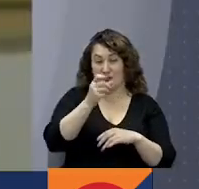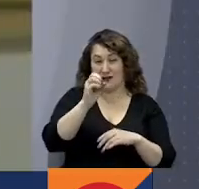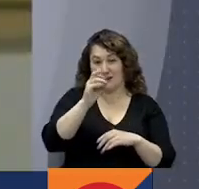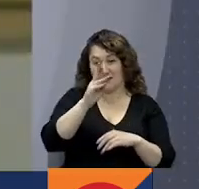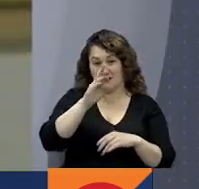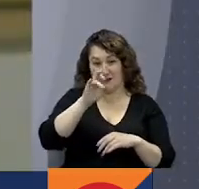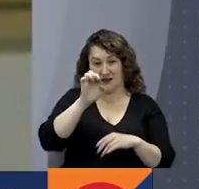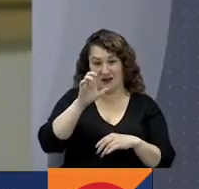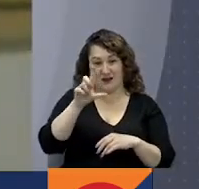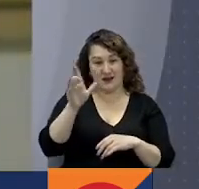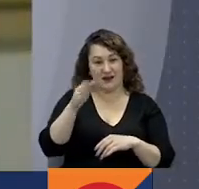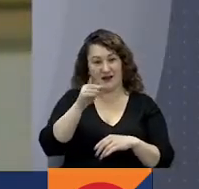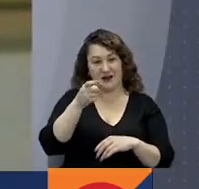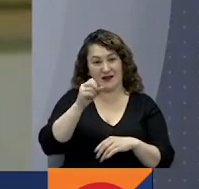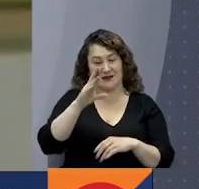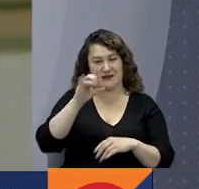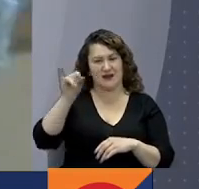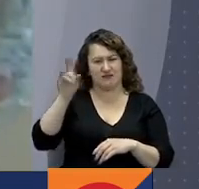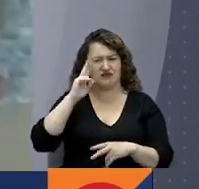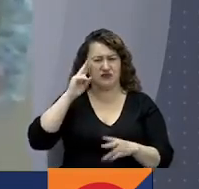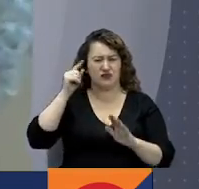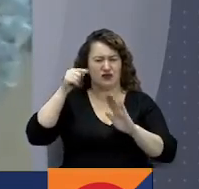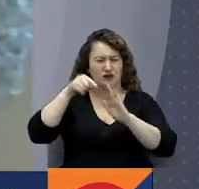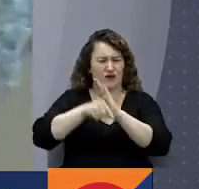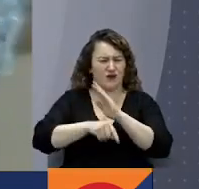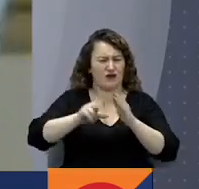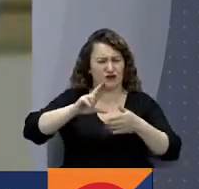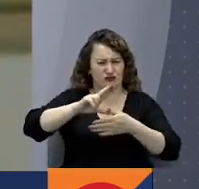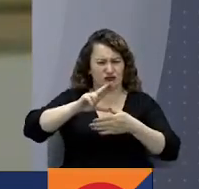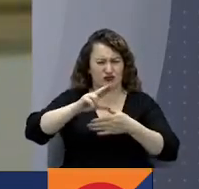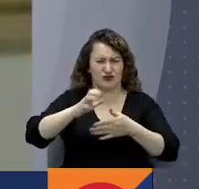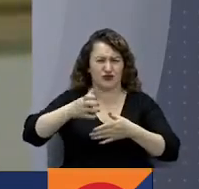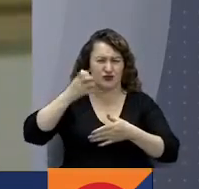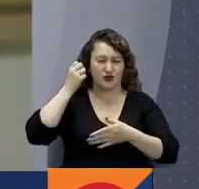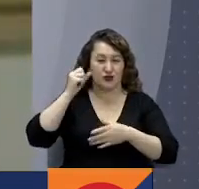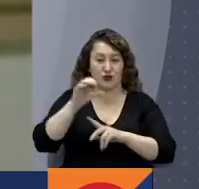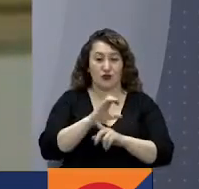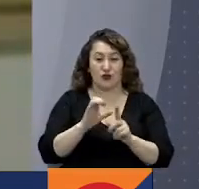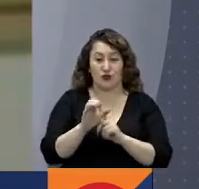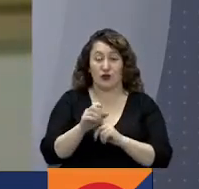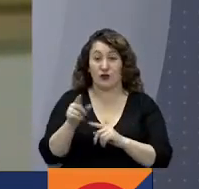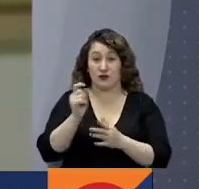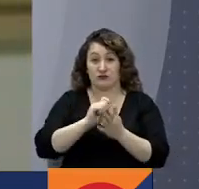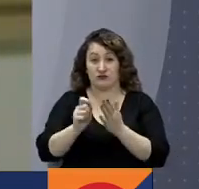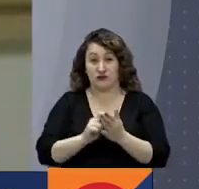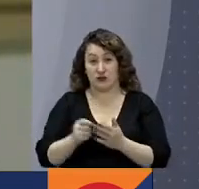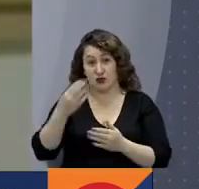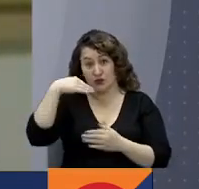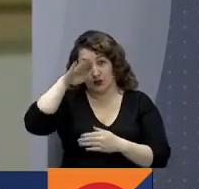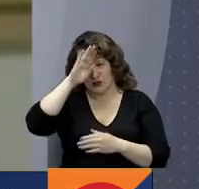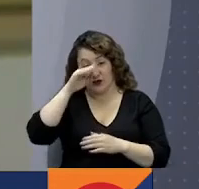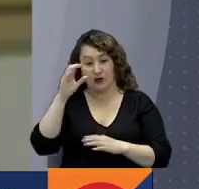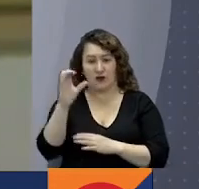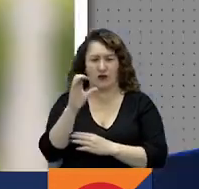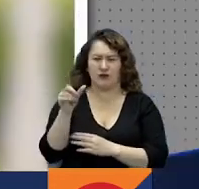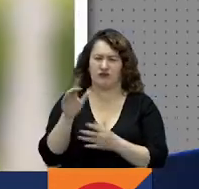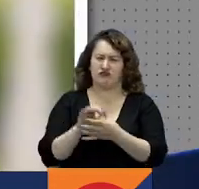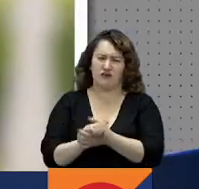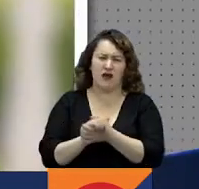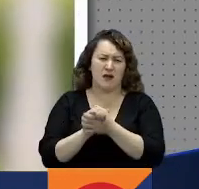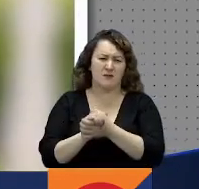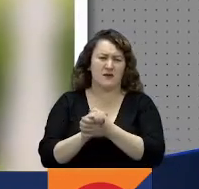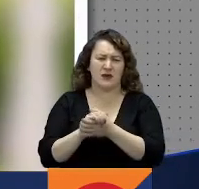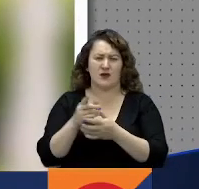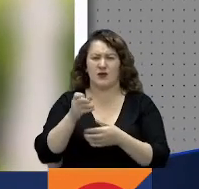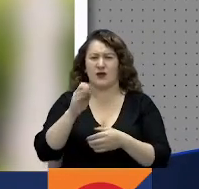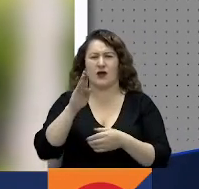un profundo conocimiento de América Latina y la cultura hispanoamericana. Escribió libros sobre Cuba y Colombia. Fue gran amigo de Gabo, a quien conoció